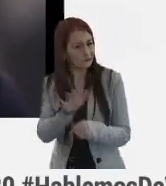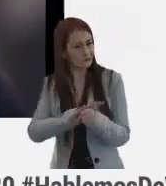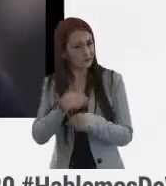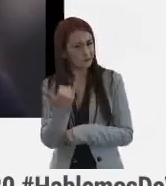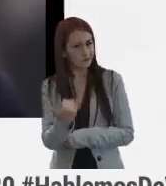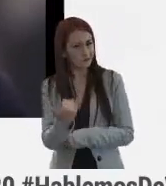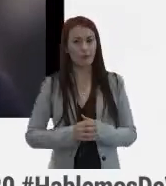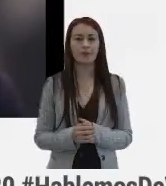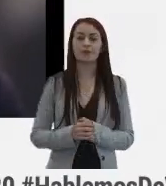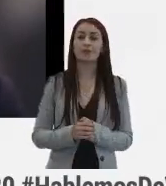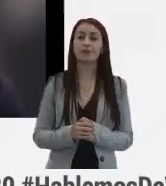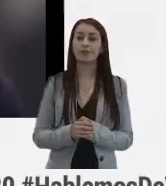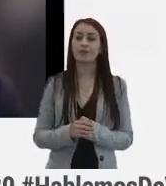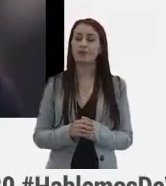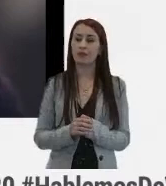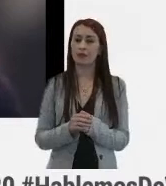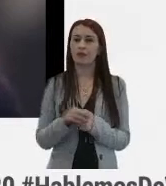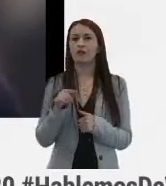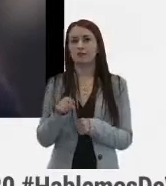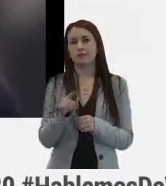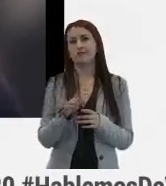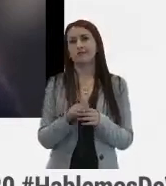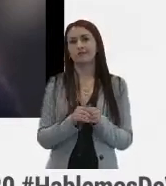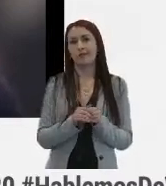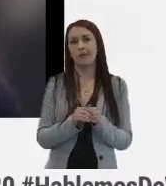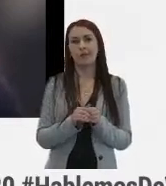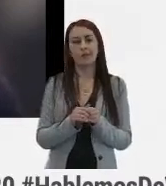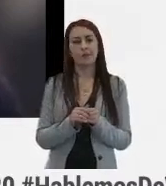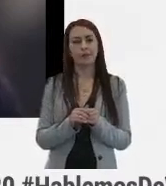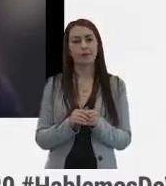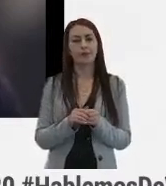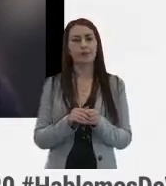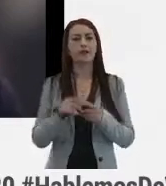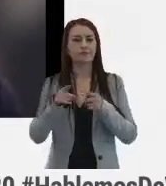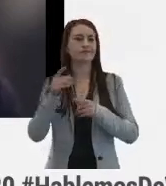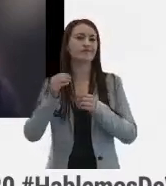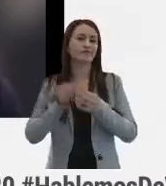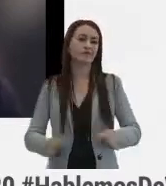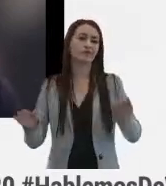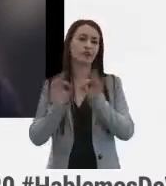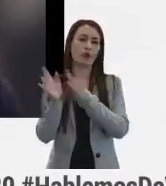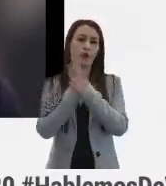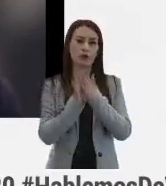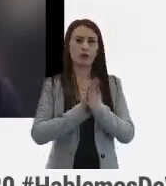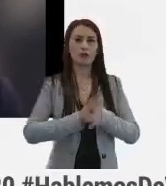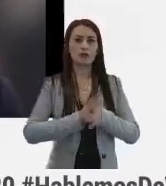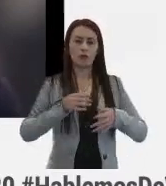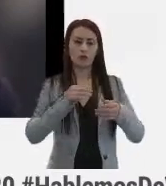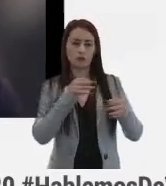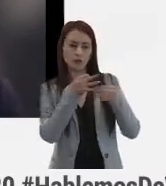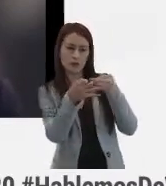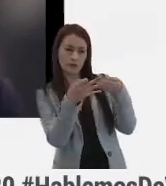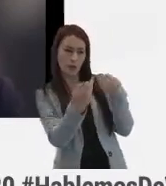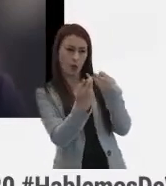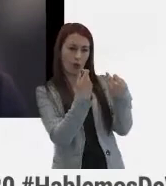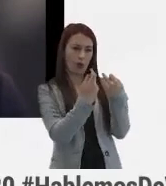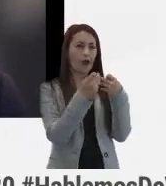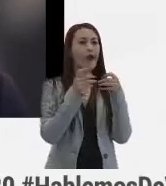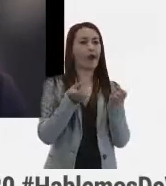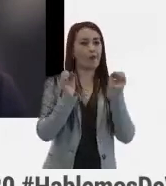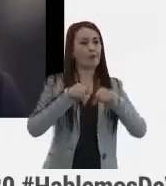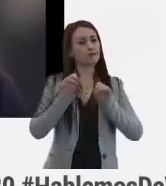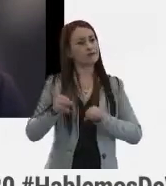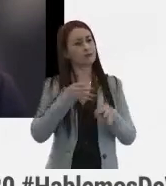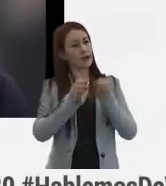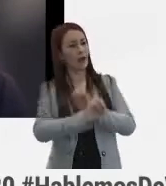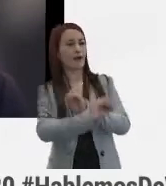esos insumos, la Comisión armará sus explicaciones aclaratorias de los hechos. Ustedes tienen, he dicho,